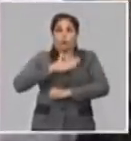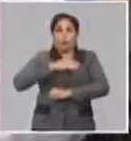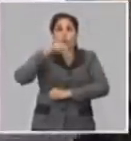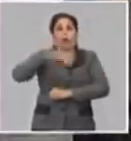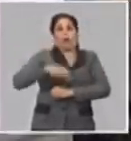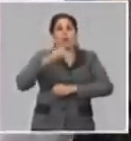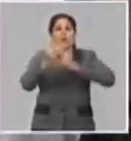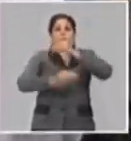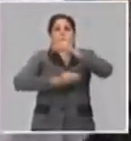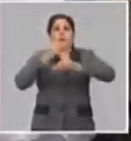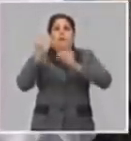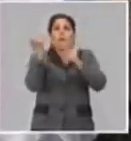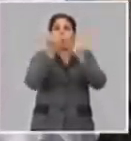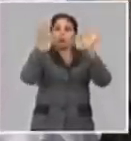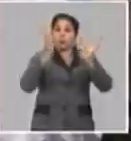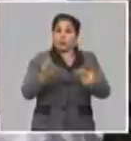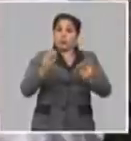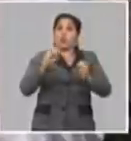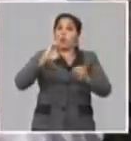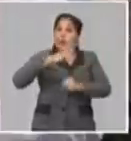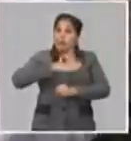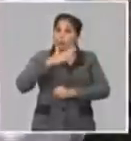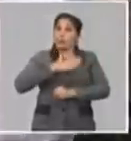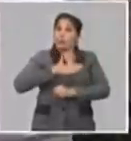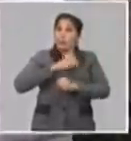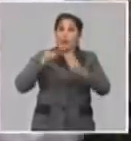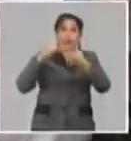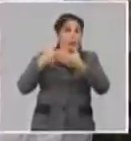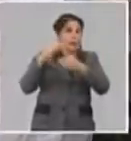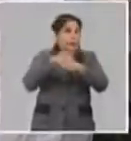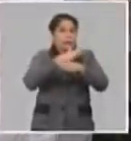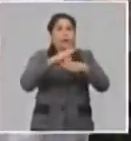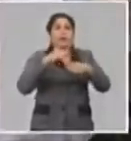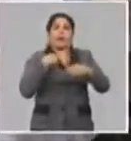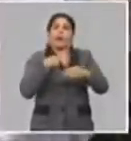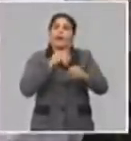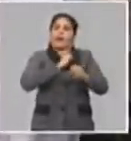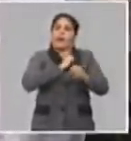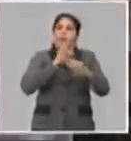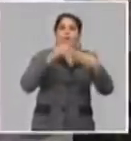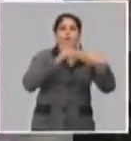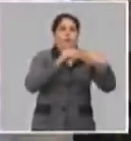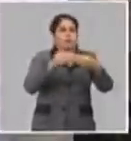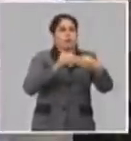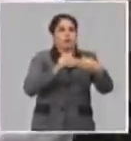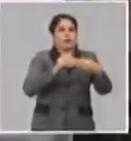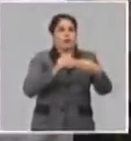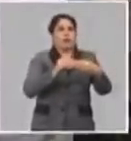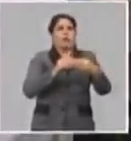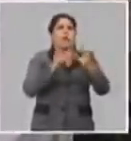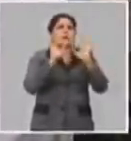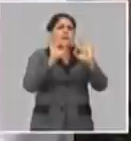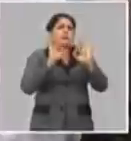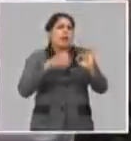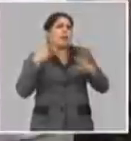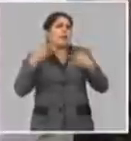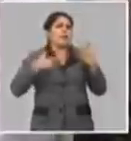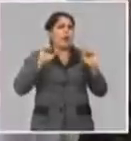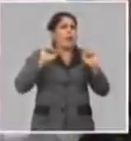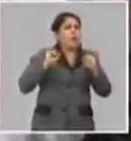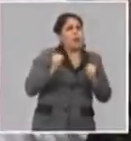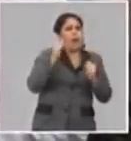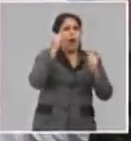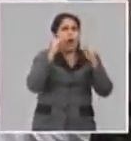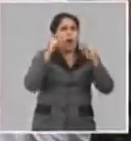hoy se conduce, se autoriza el trabajo por cuenta propia. Vamos a buscar un poco más de flexibilidad, que haya que no haya tanto detalle en cuanto a las actividades,